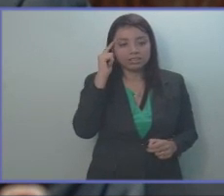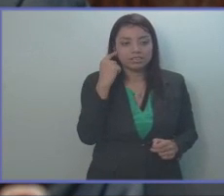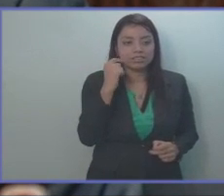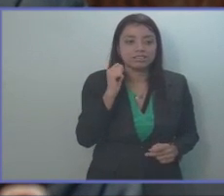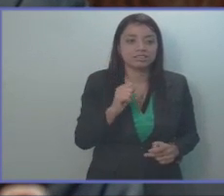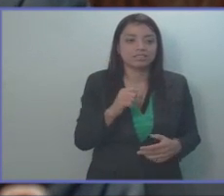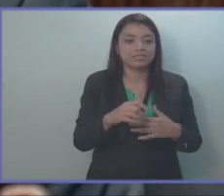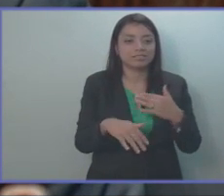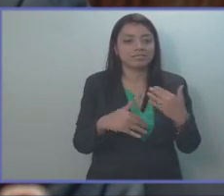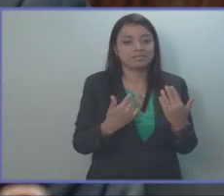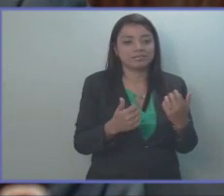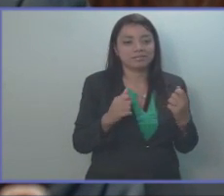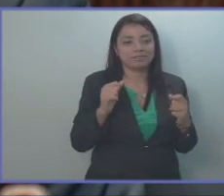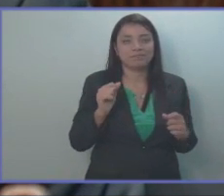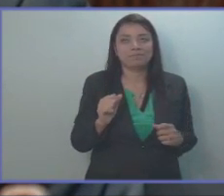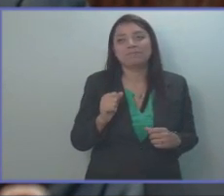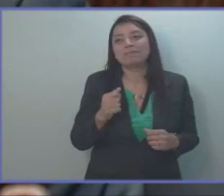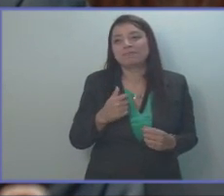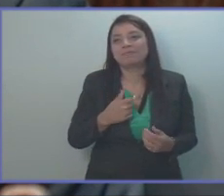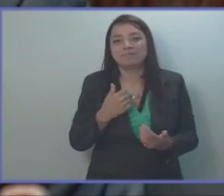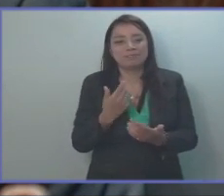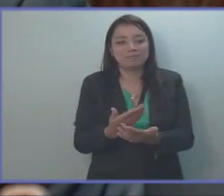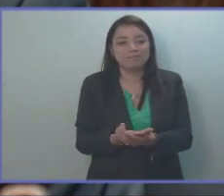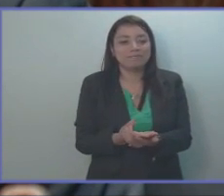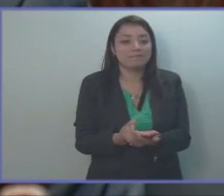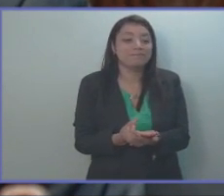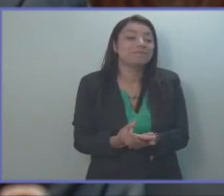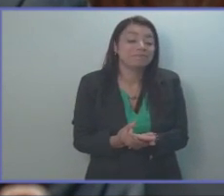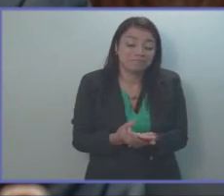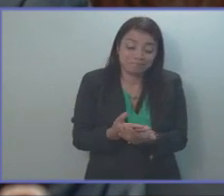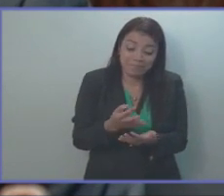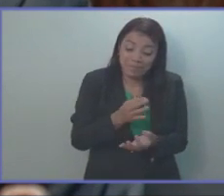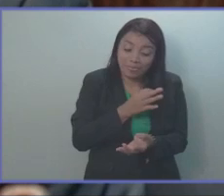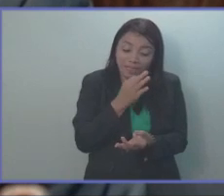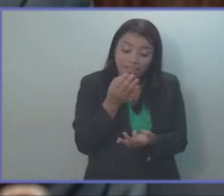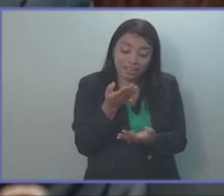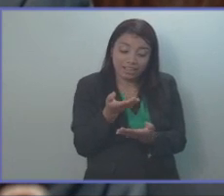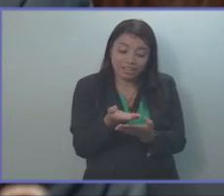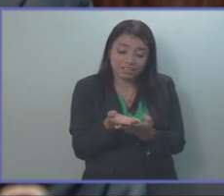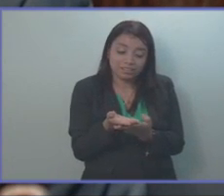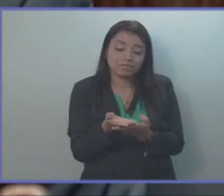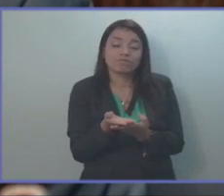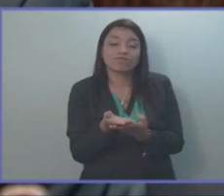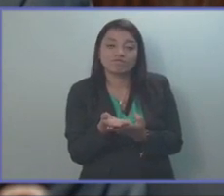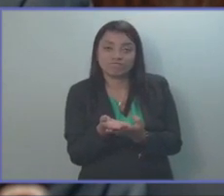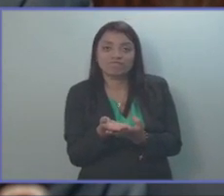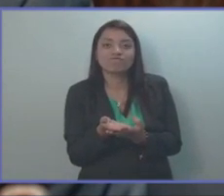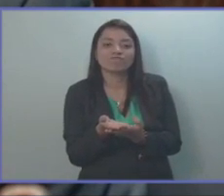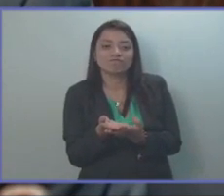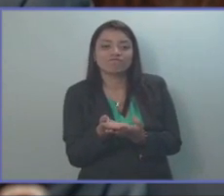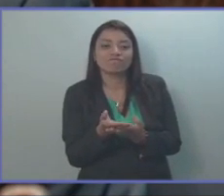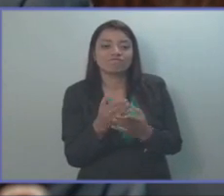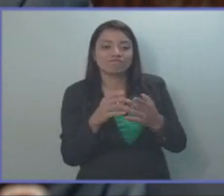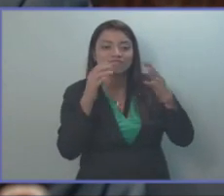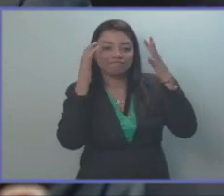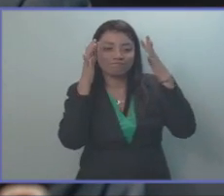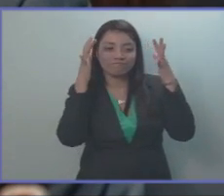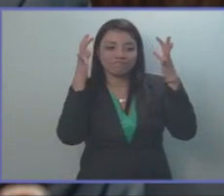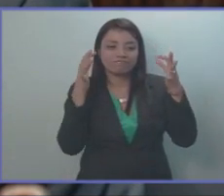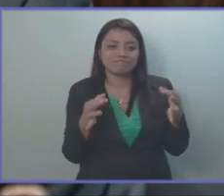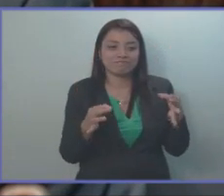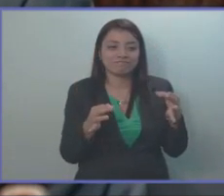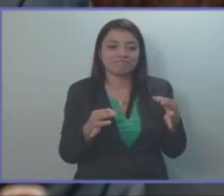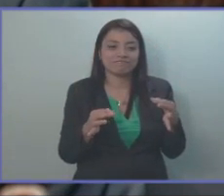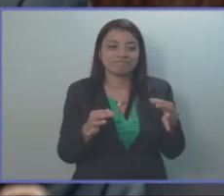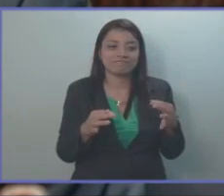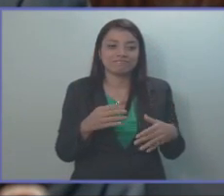correspondiente sobre la moción de mérito objeto de estudio, estima procedente emitir dictamen favorable